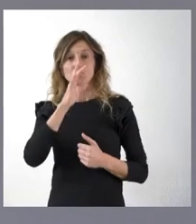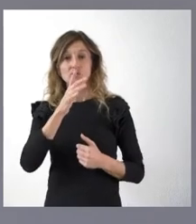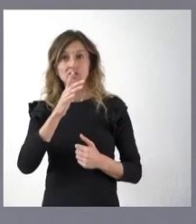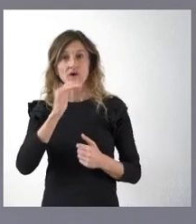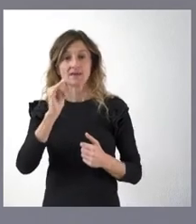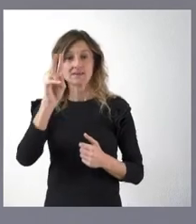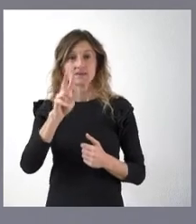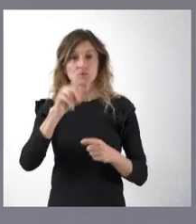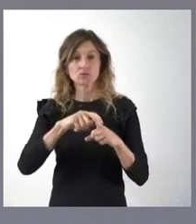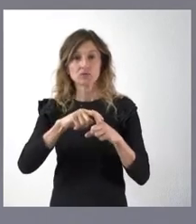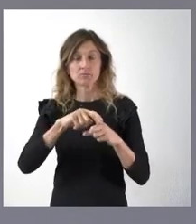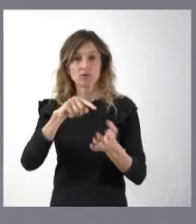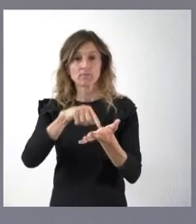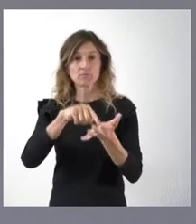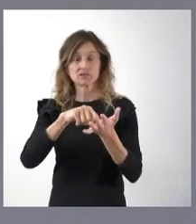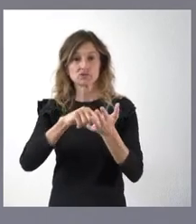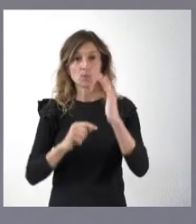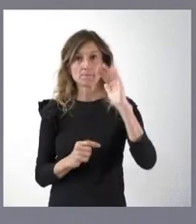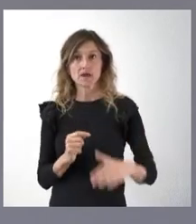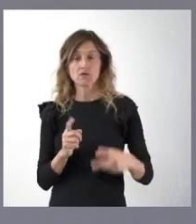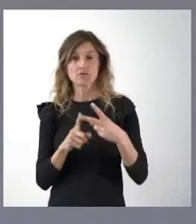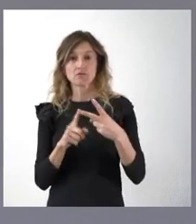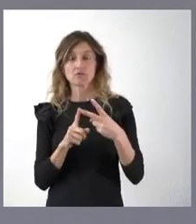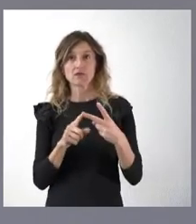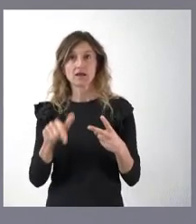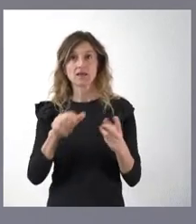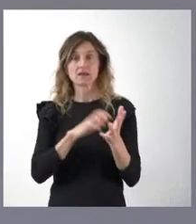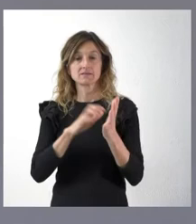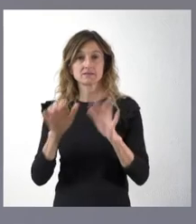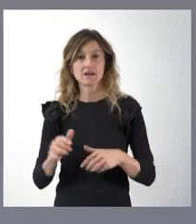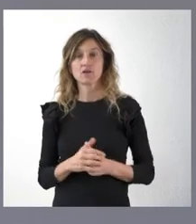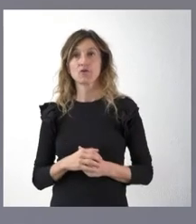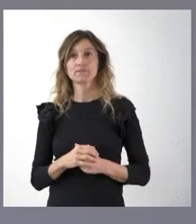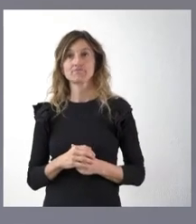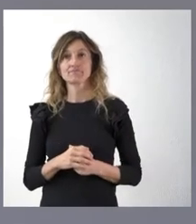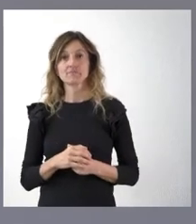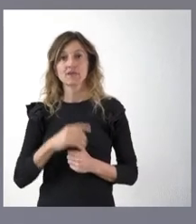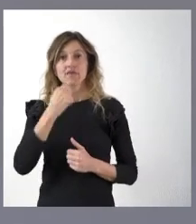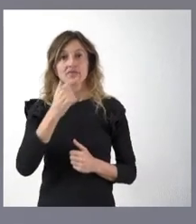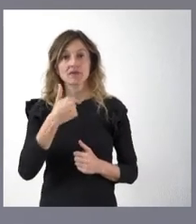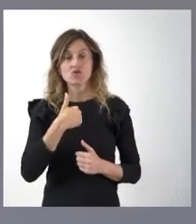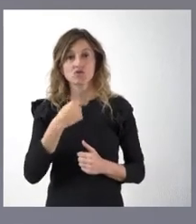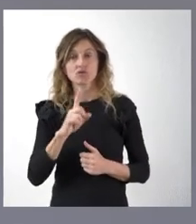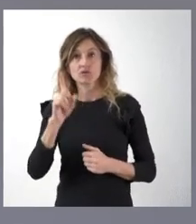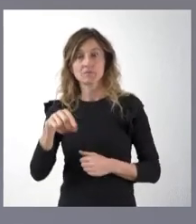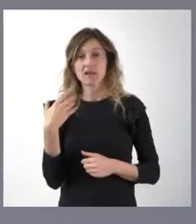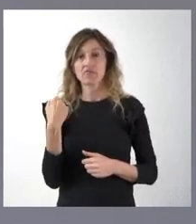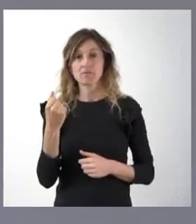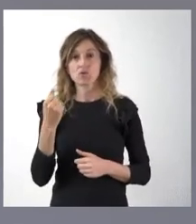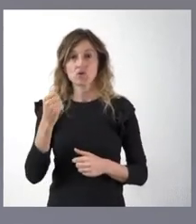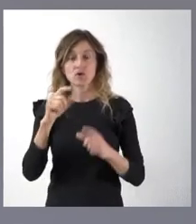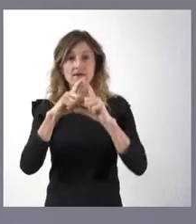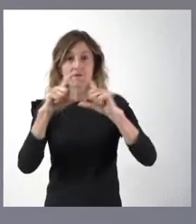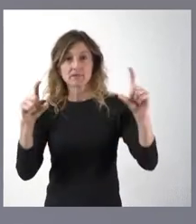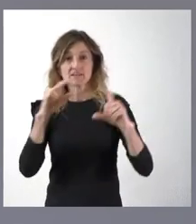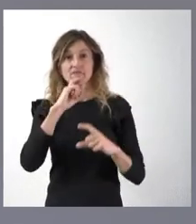tipo de grave más bajo del impuesto sobre la renta de las personas físicas y tal es así que no es que lo diga yo es que lo ha dicho recientemente tax fundation